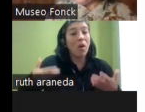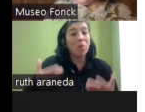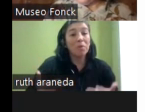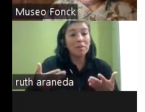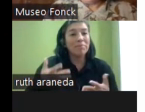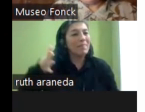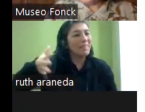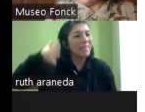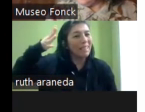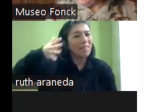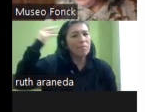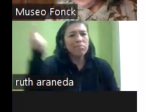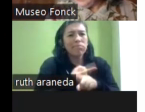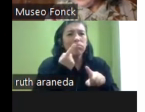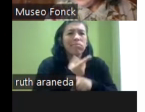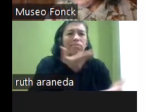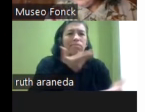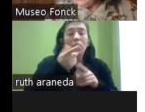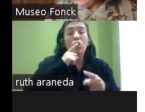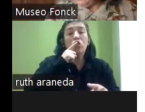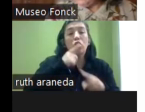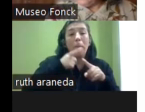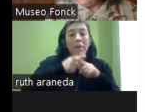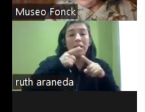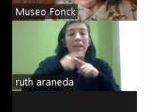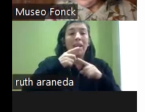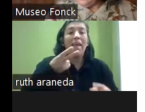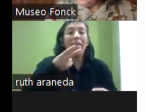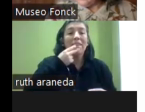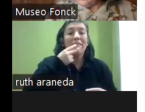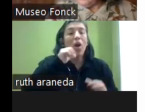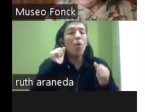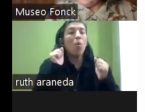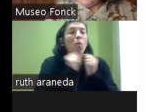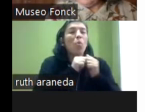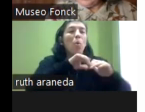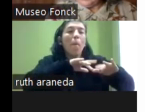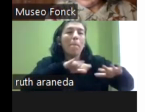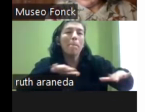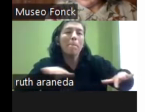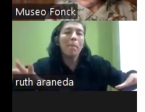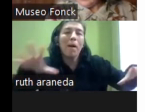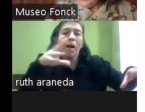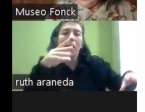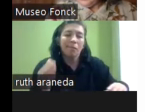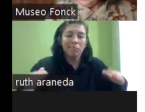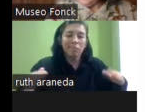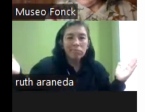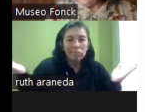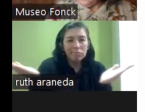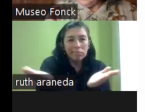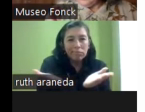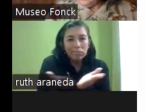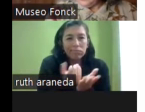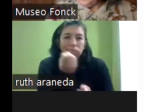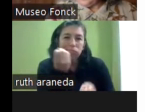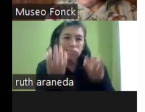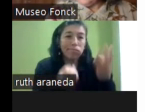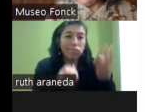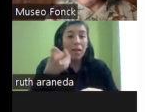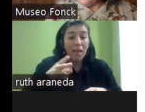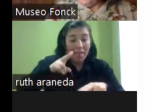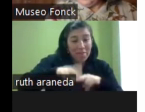charla conversatorio que se titula La vida junto a un mar generoso y fértiles valles. Arqueología de